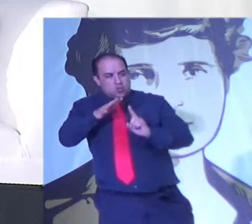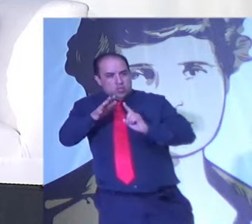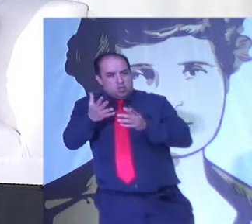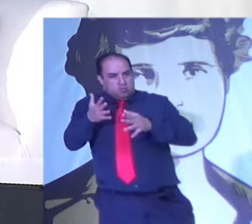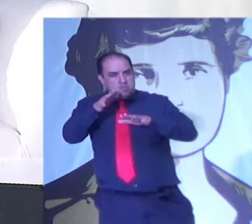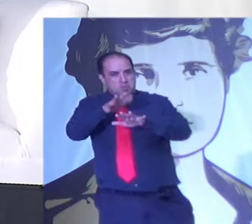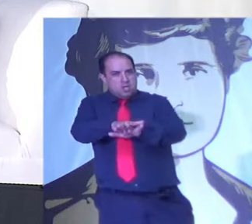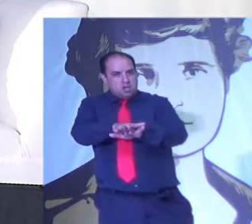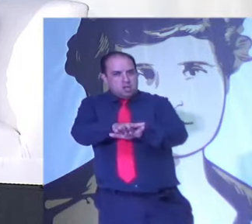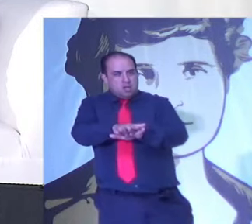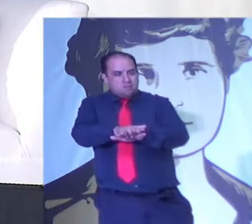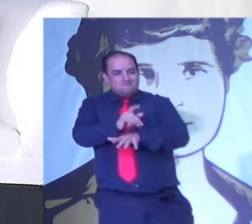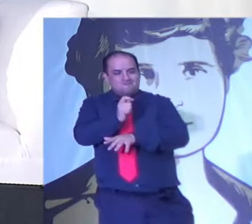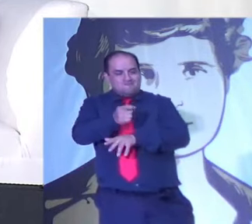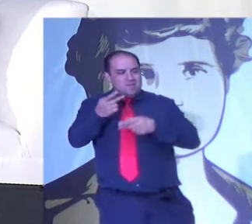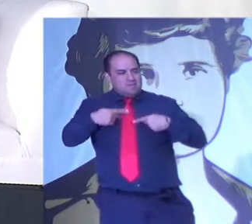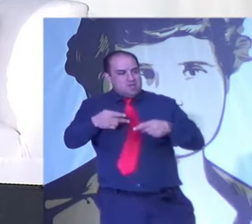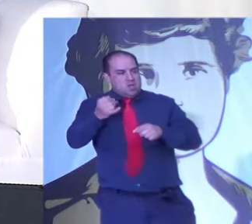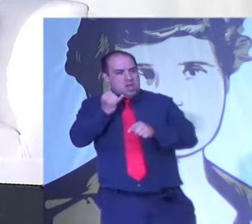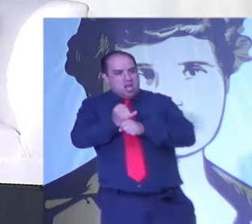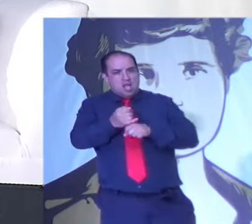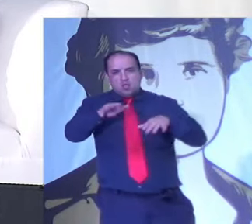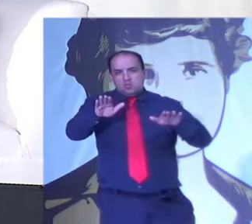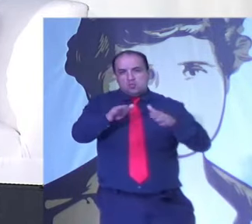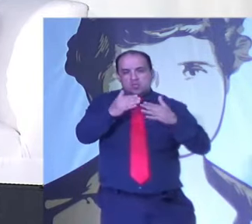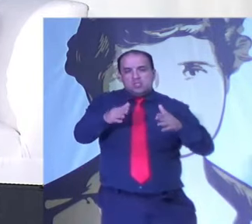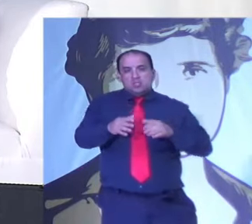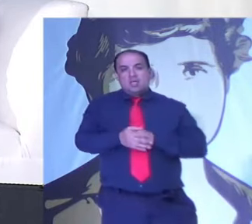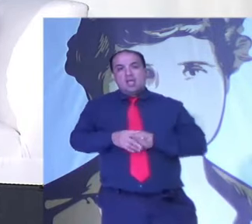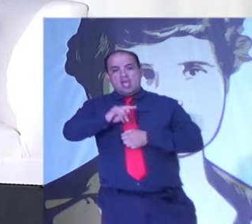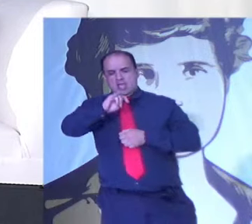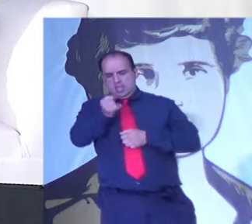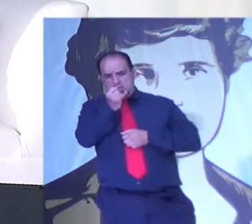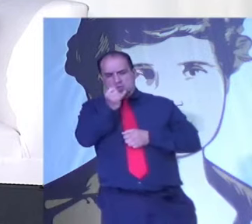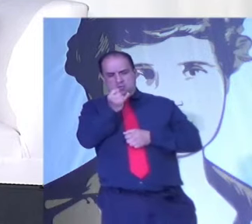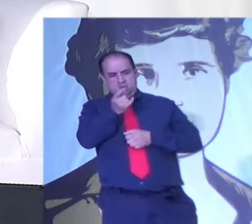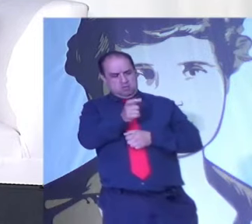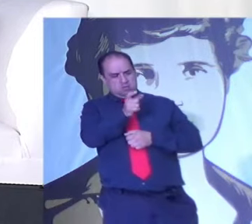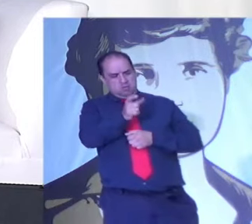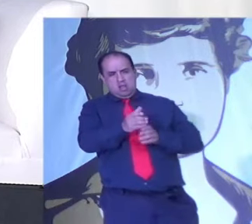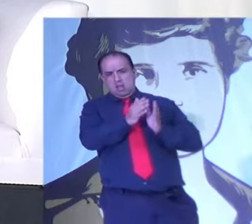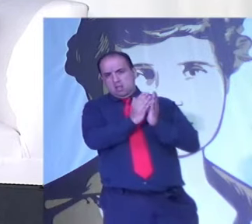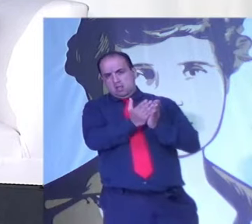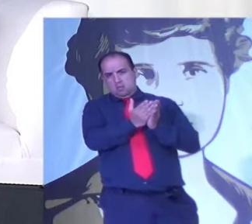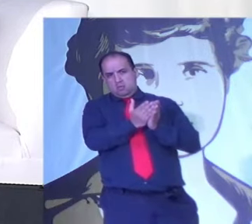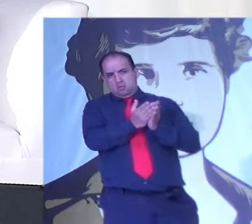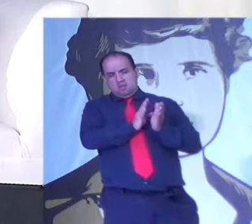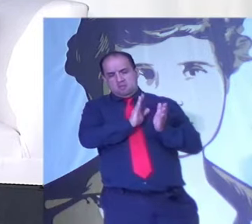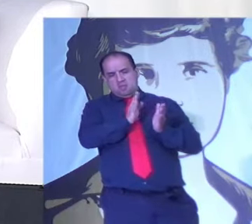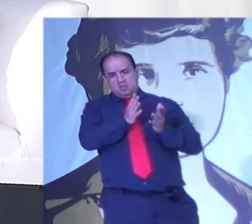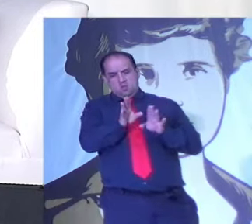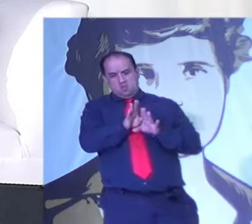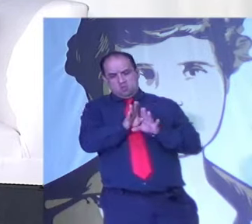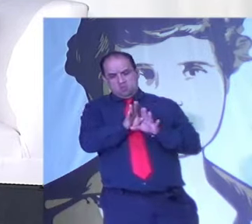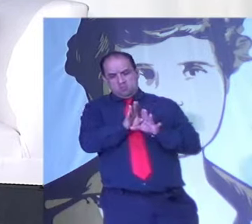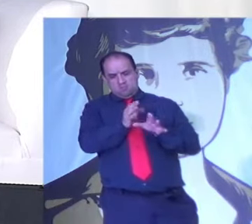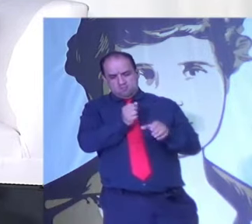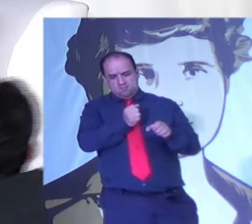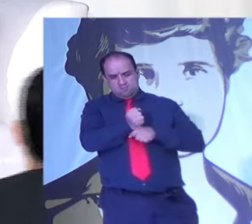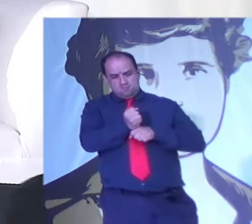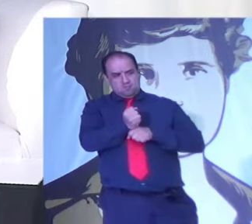híbrida de los personajes, la música, y Tijuana resultó como un golpe que yo me